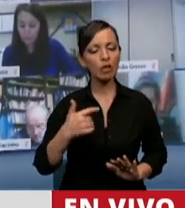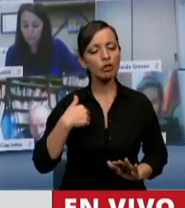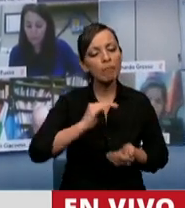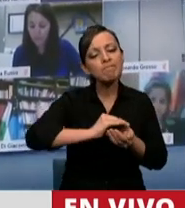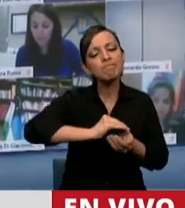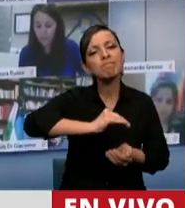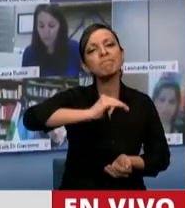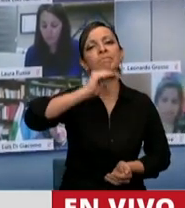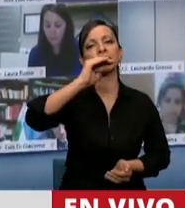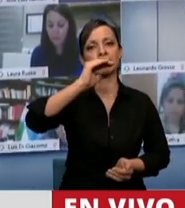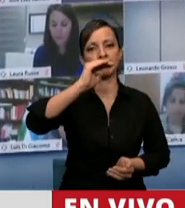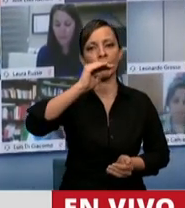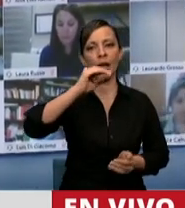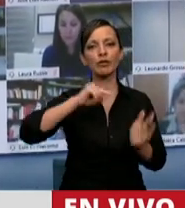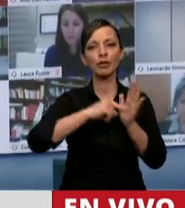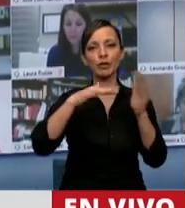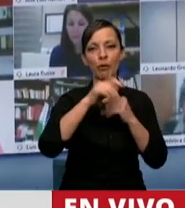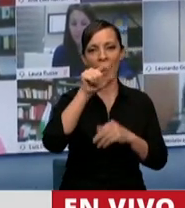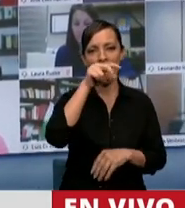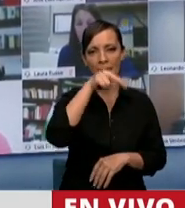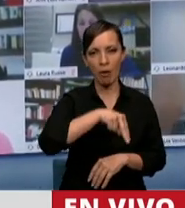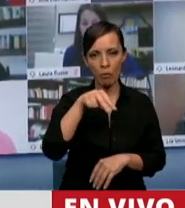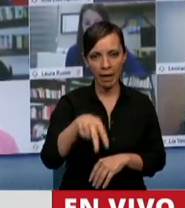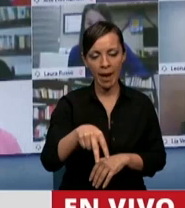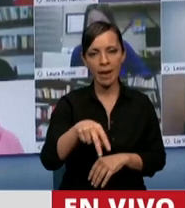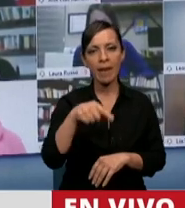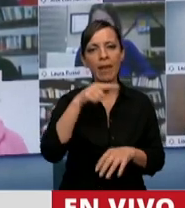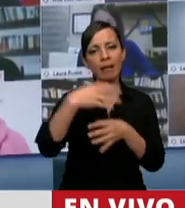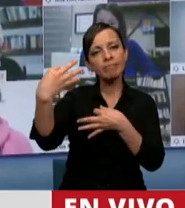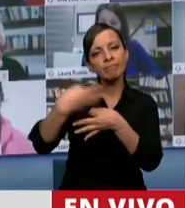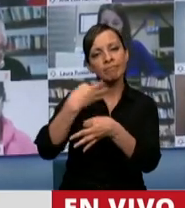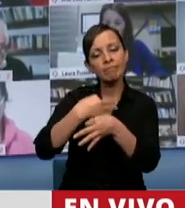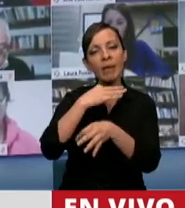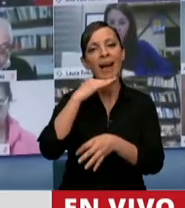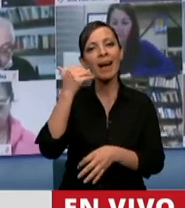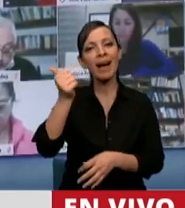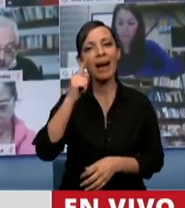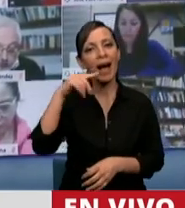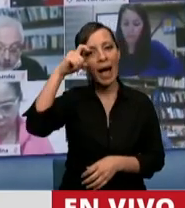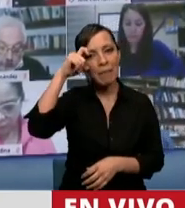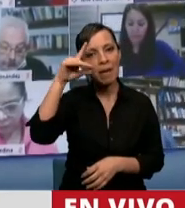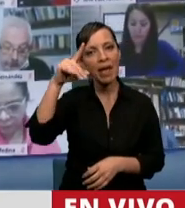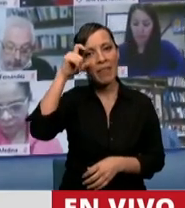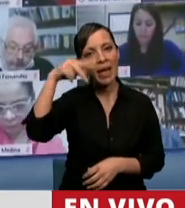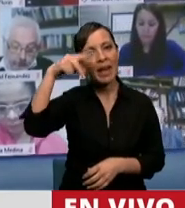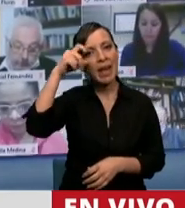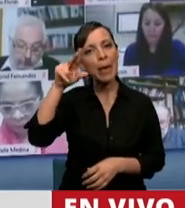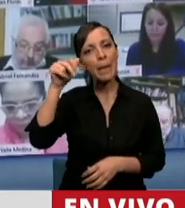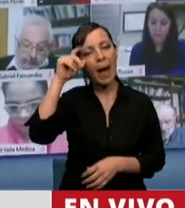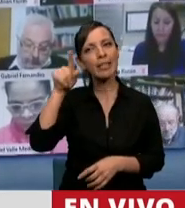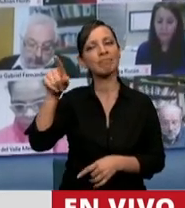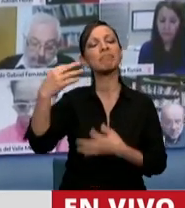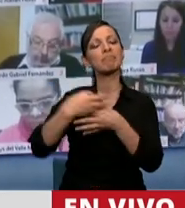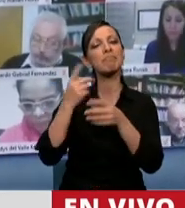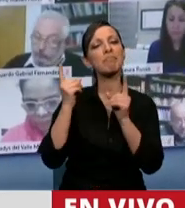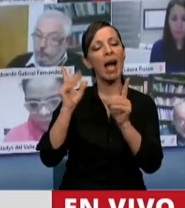en la ciudad de neuquén donde me forma un jaime de nevares y entonces prefiero hablar desde ese